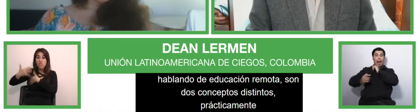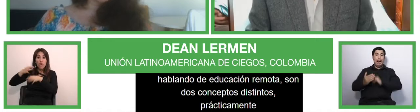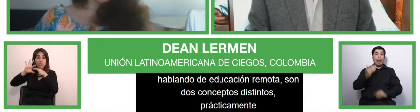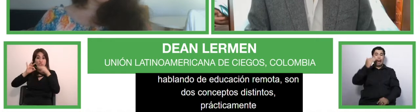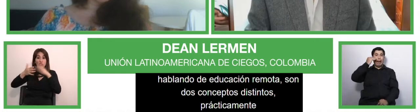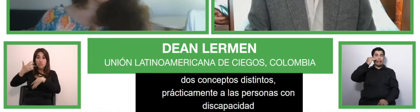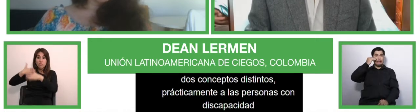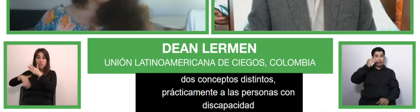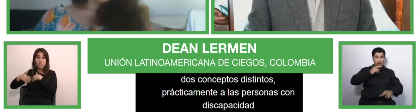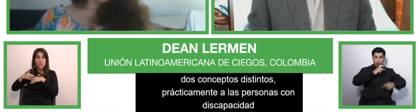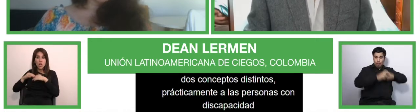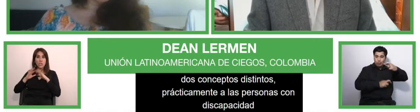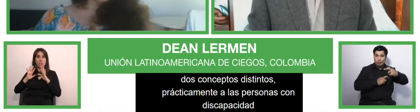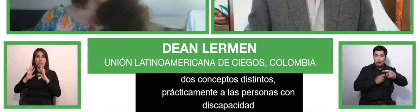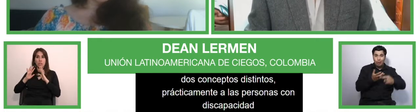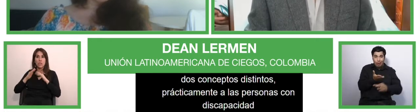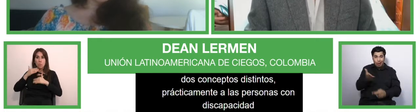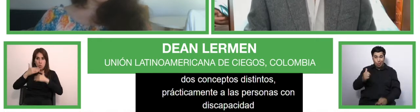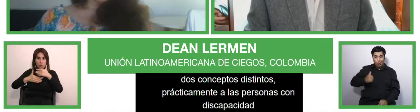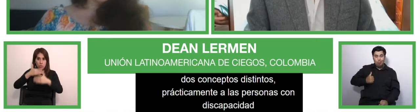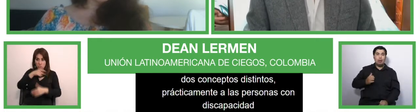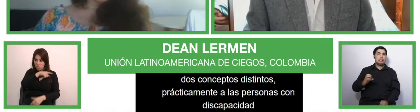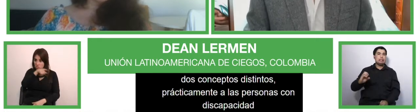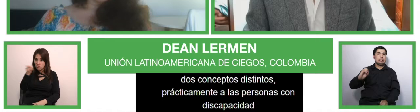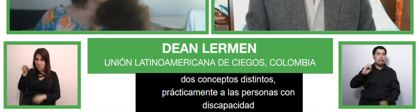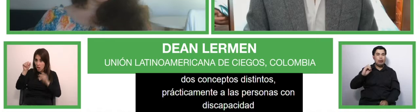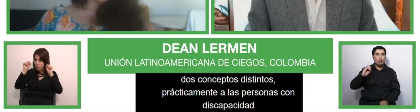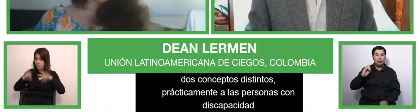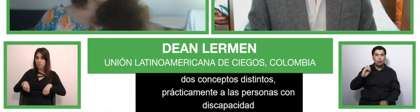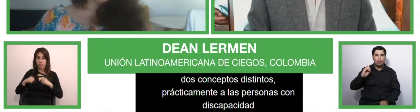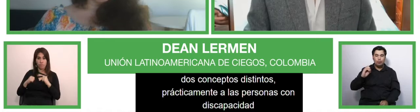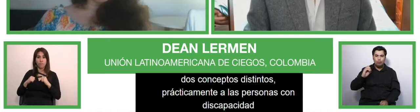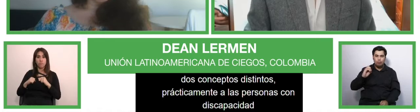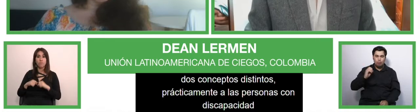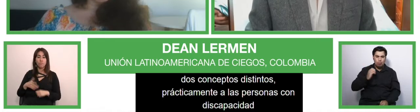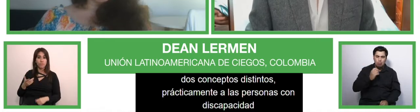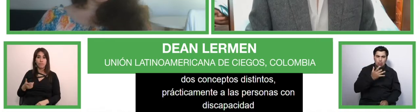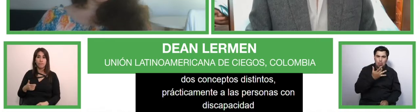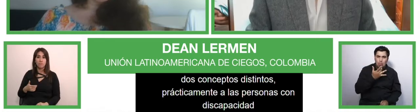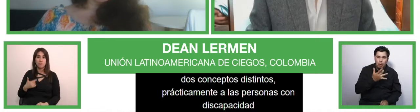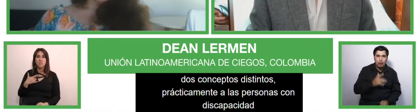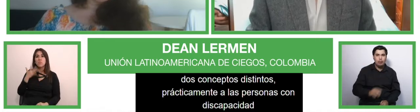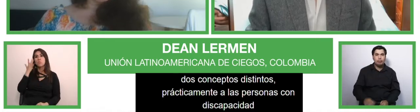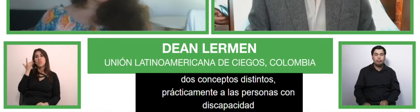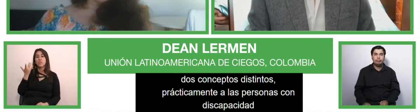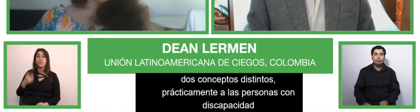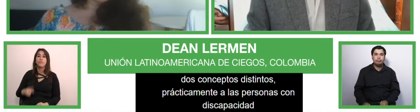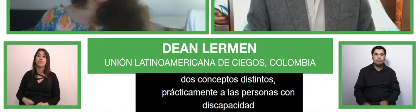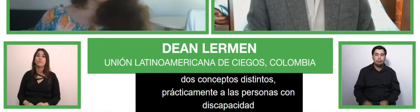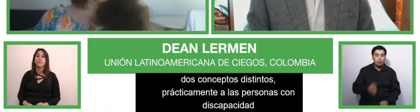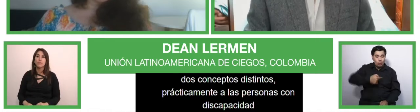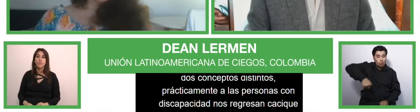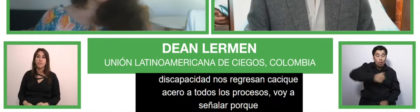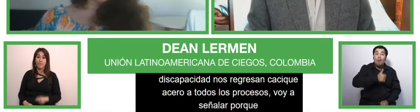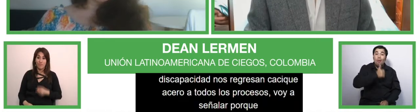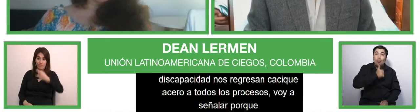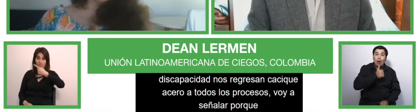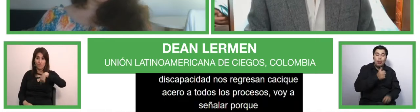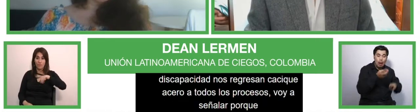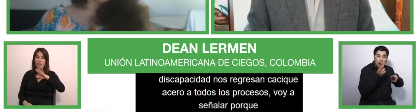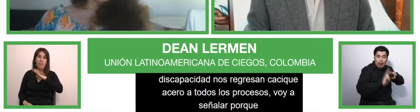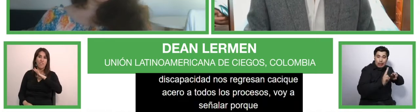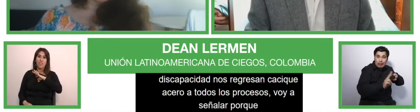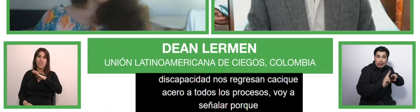los procesos. Y voy a señalar por qué. De acuerdo, tenemos que resolver el acceso gratuito